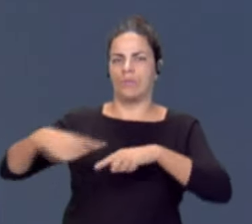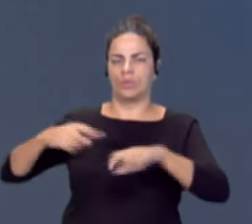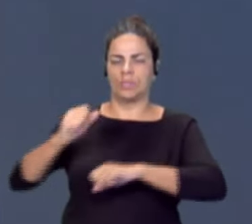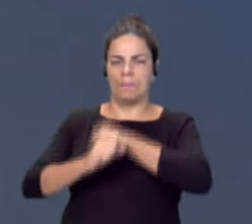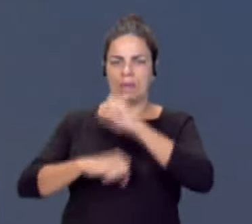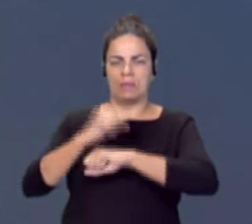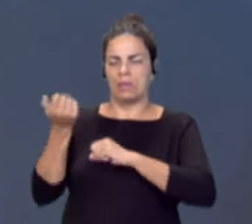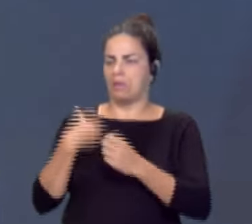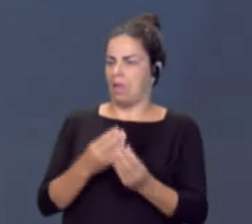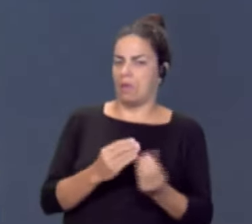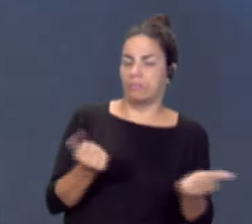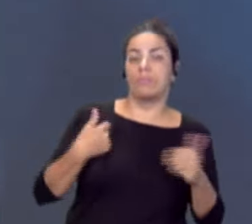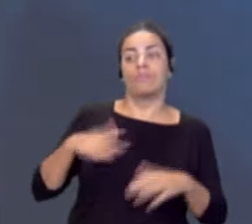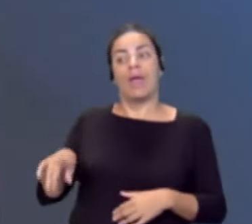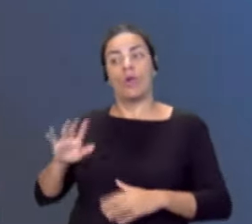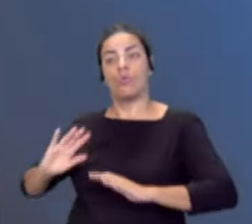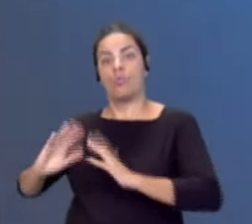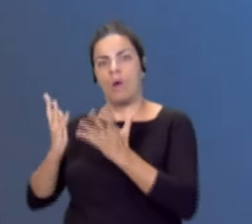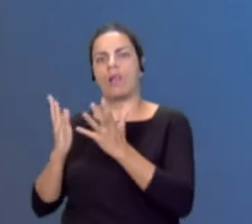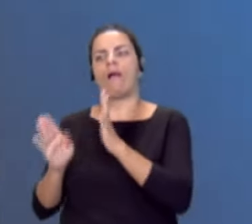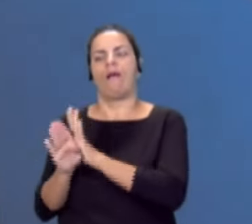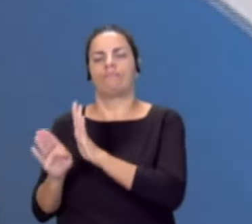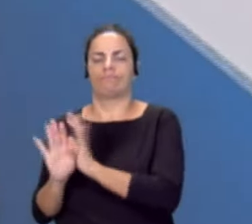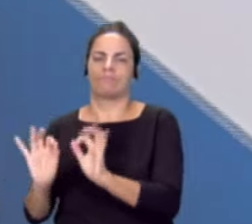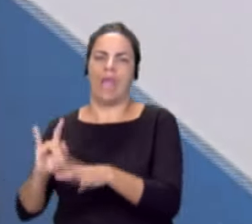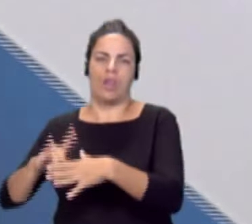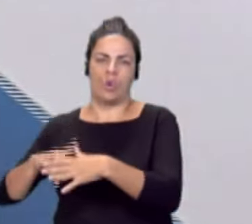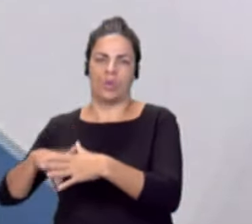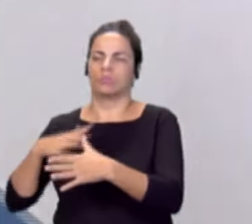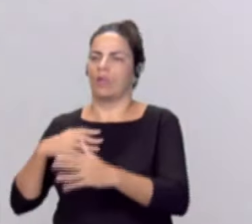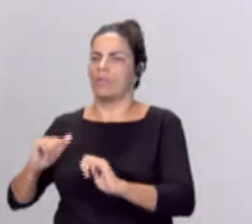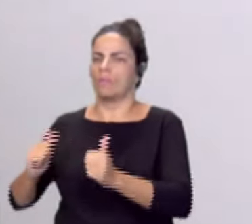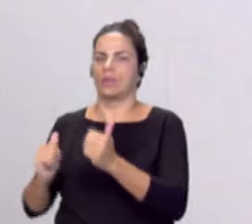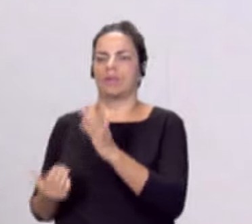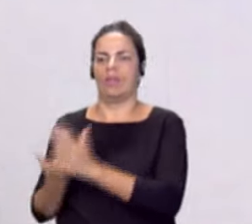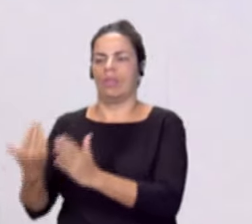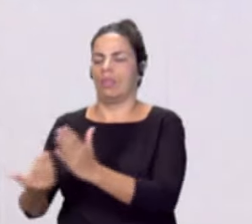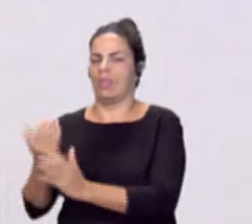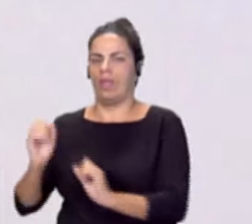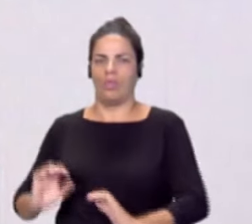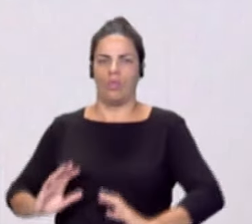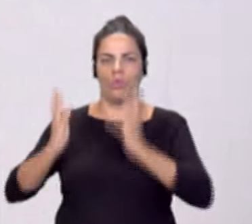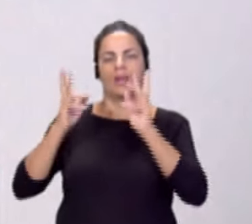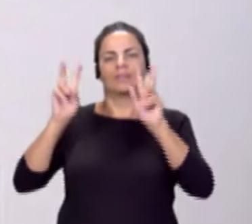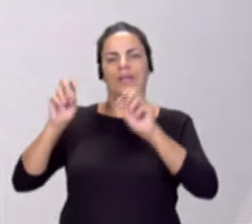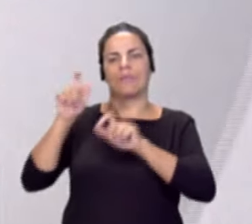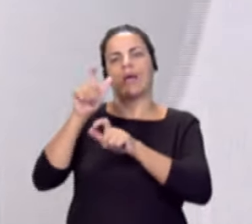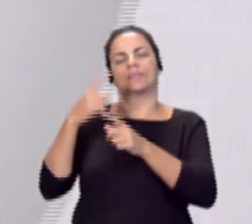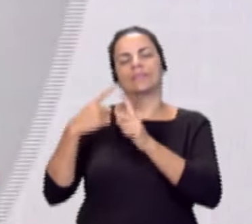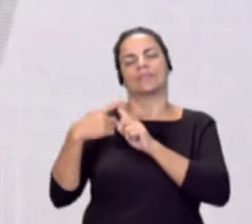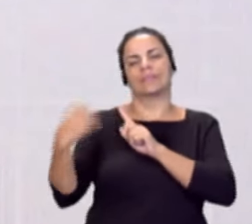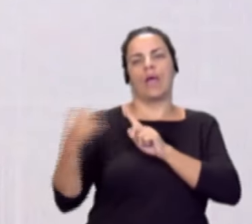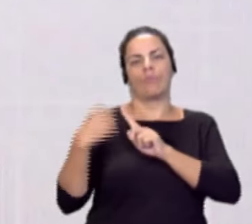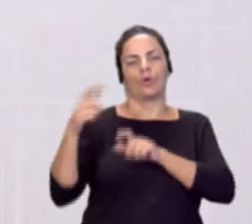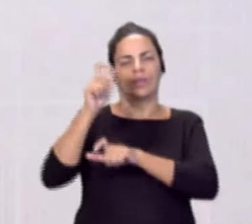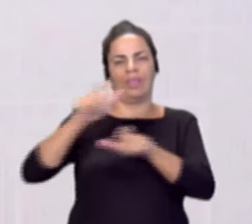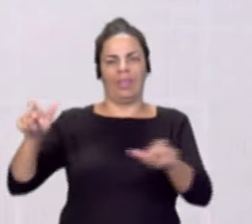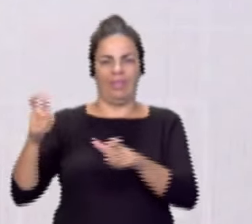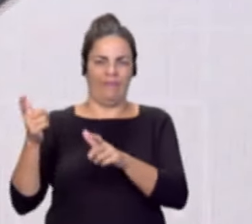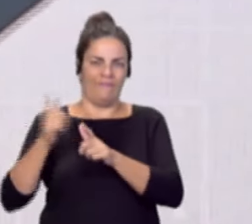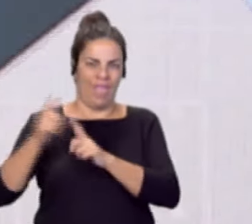esta huelga para el lunes? ¿Empezaría el lunes una jornada de varios días de huelga con el transporte de viajeros?